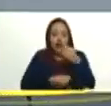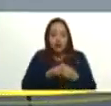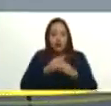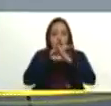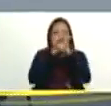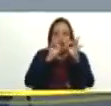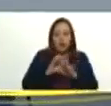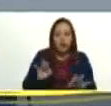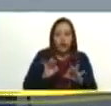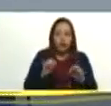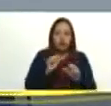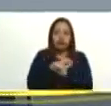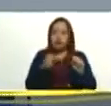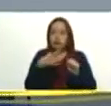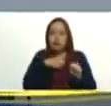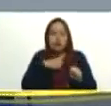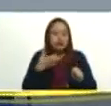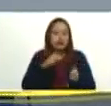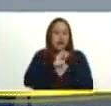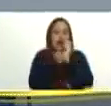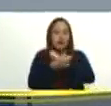condición irrevocable de la mente.